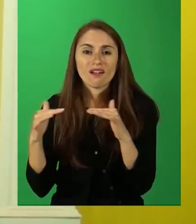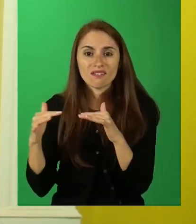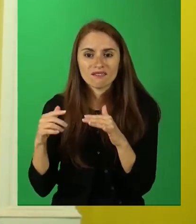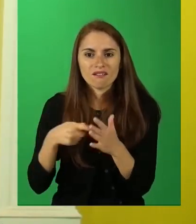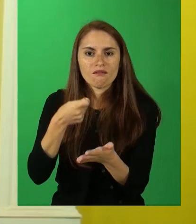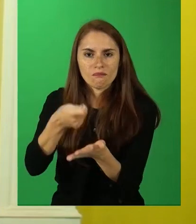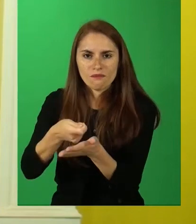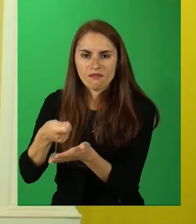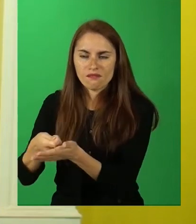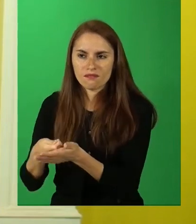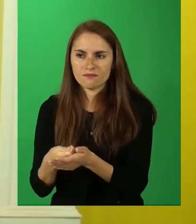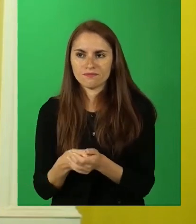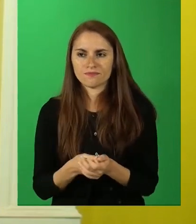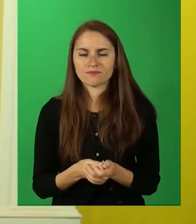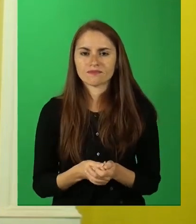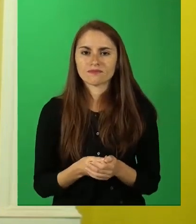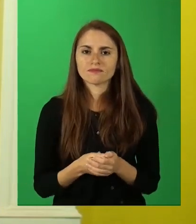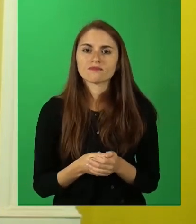mejor.